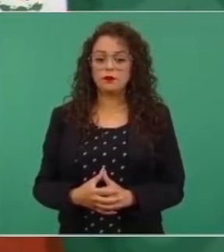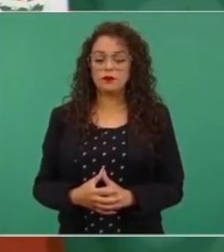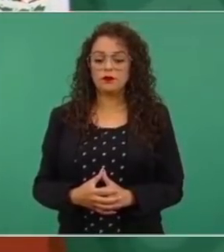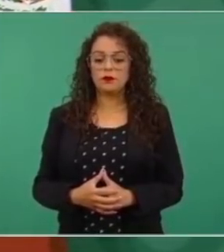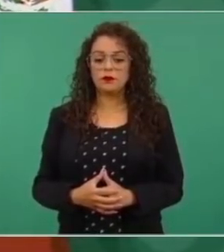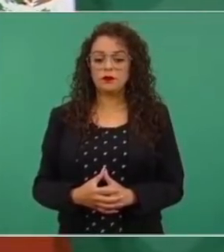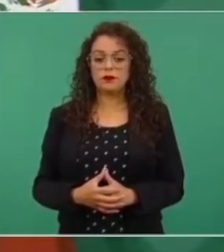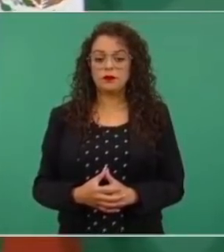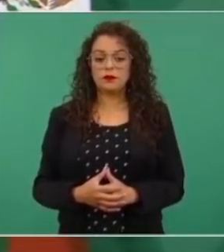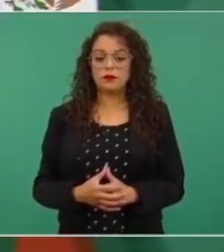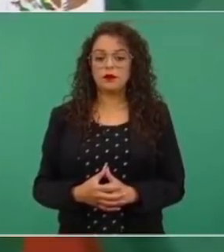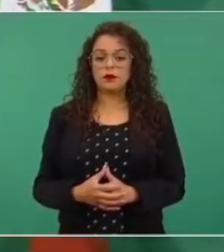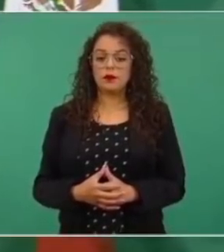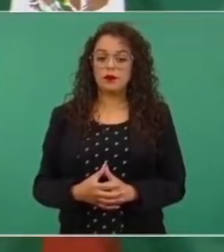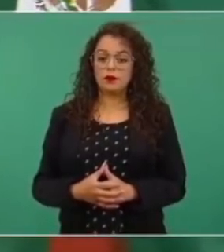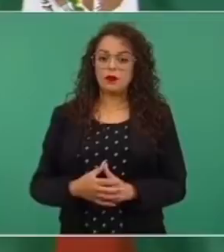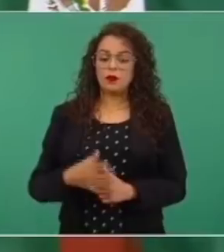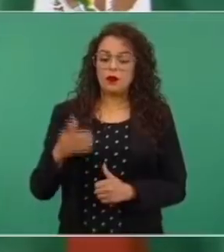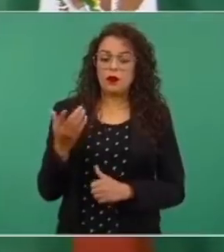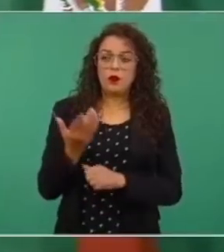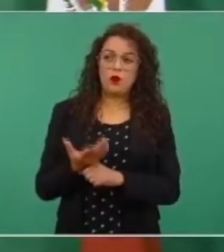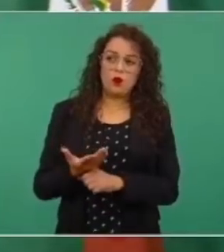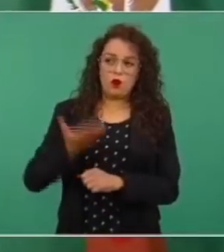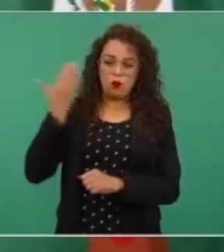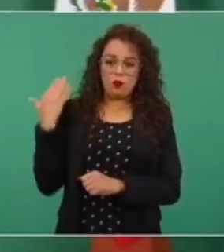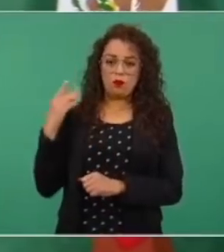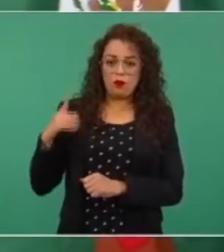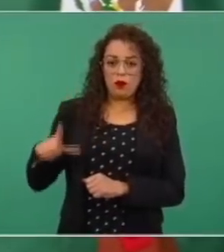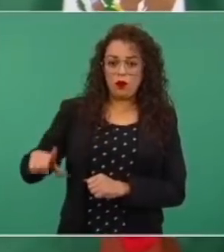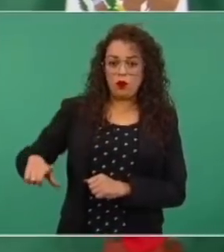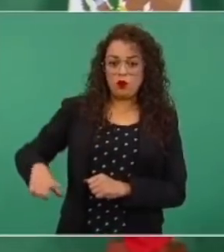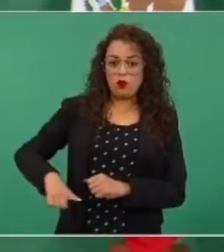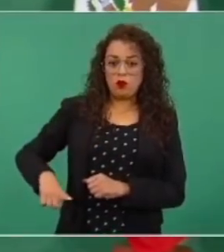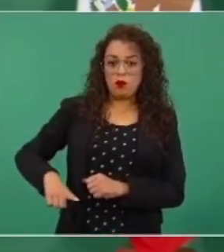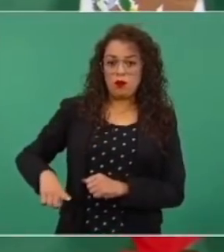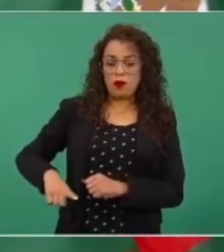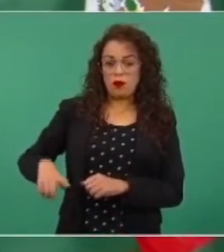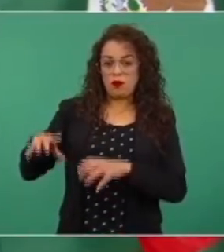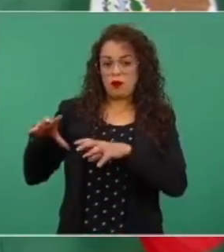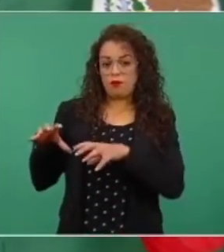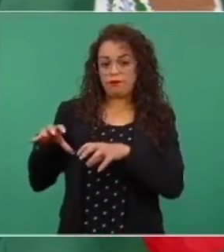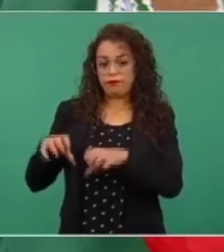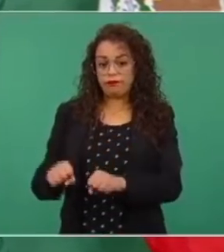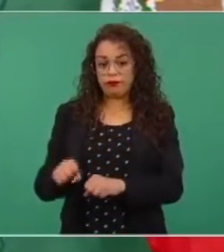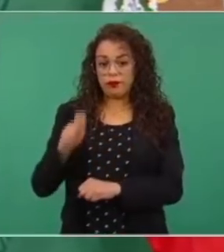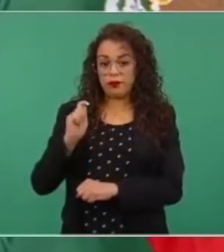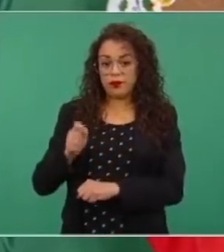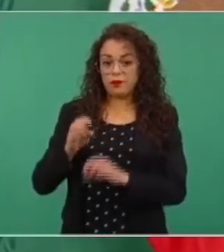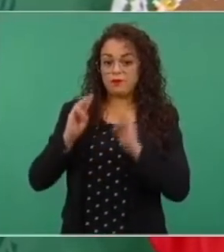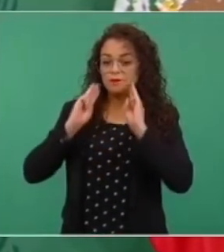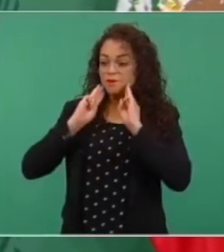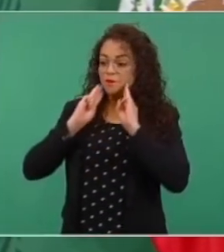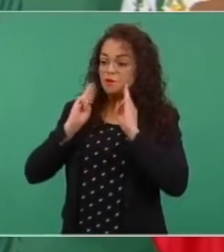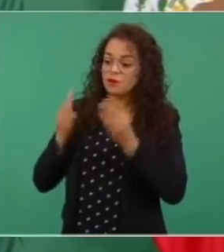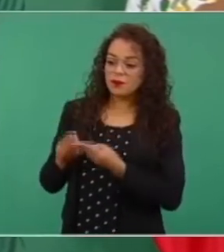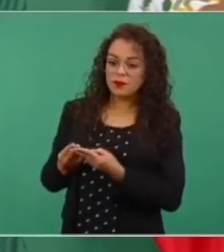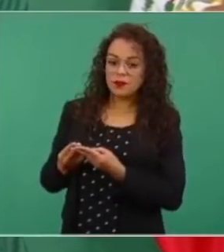cuando el gobierno fue tomado por una banda de malhechores.